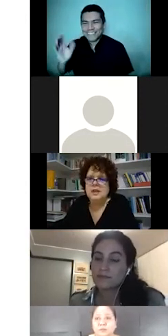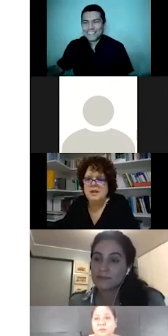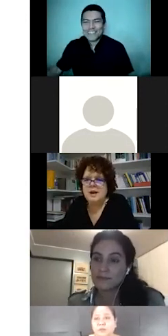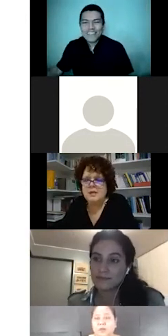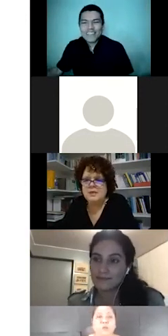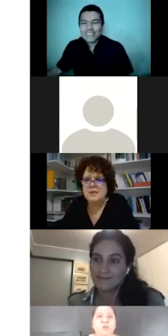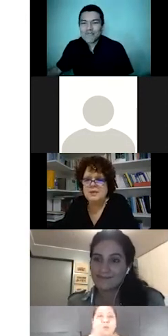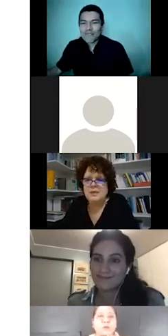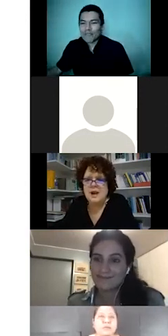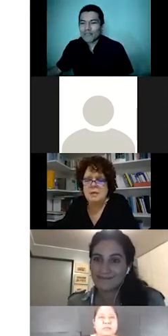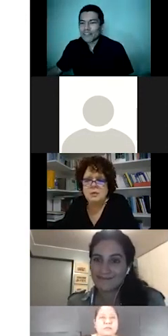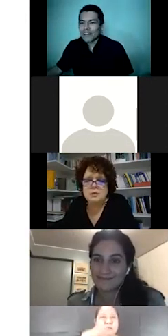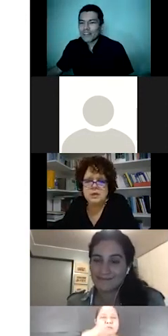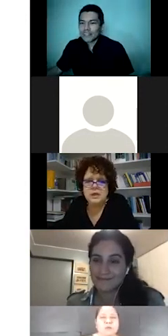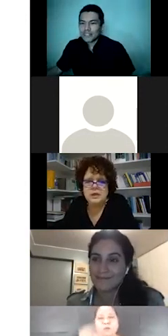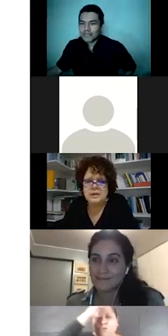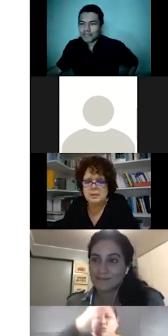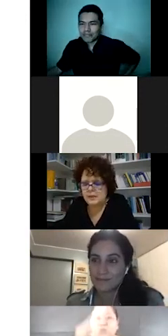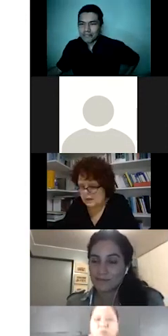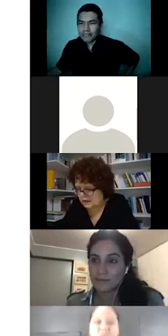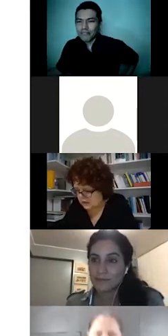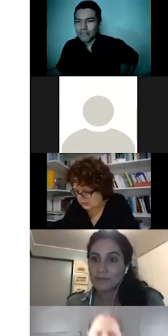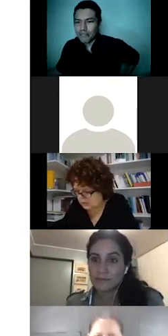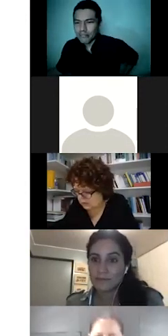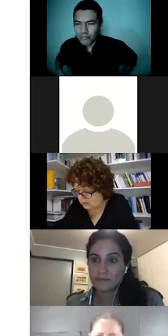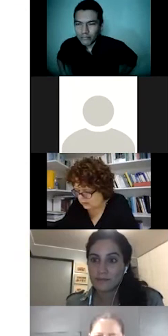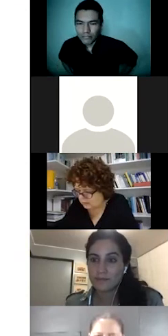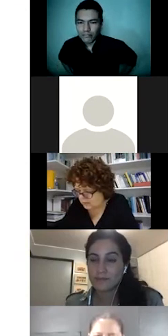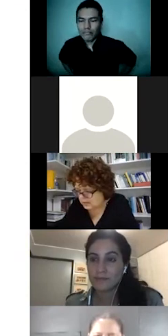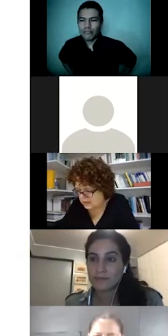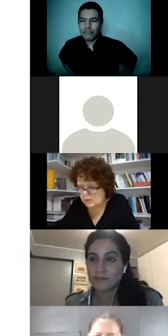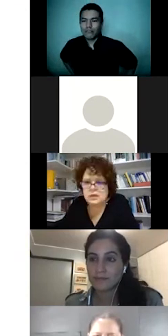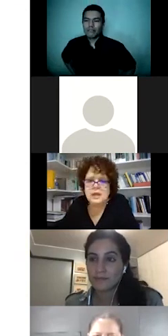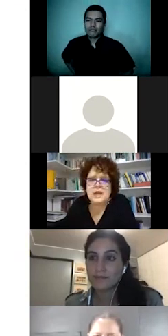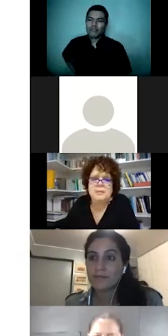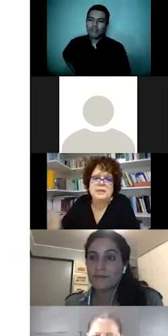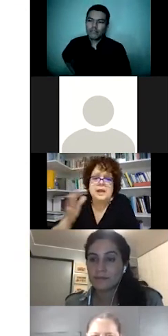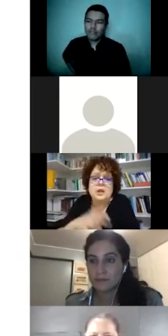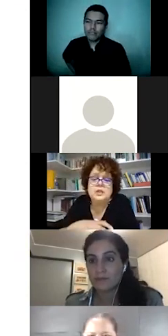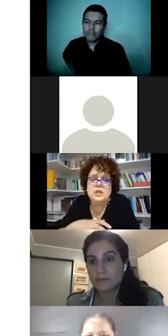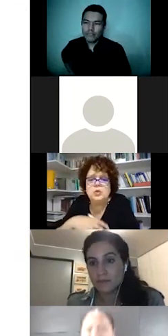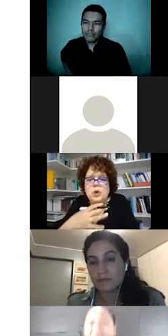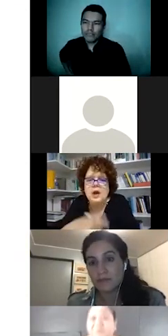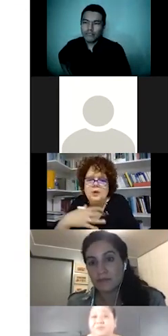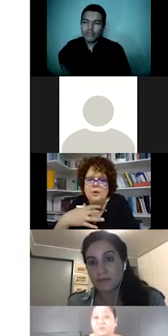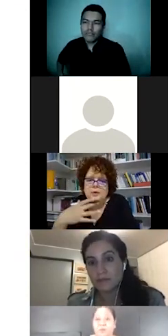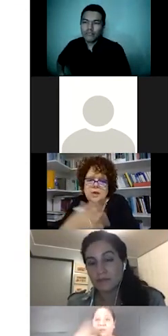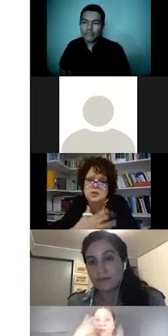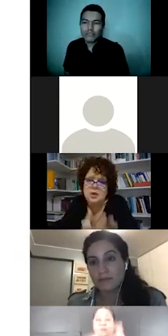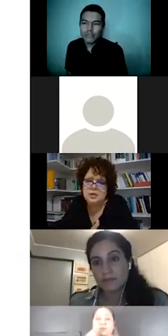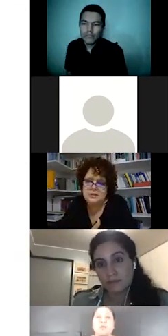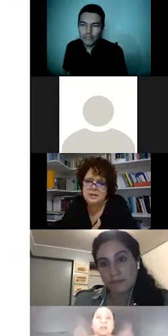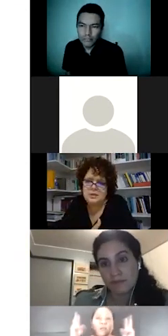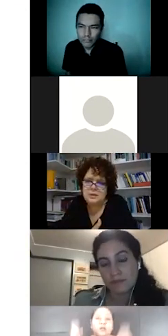Nosotros trabajábamos el tema de los más chiquitos y mientras que los niños jugaban con